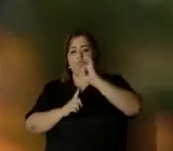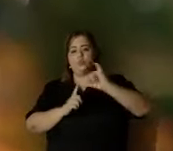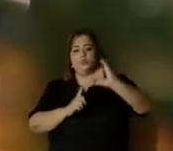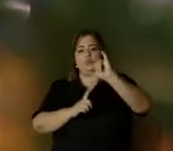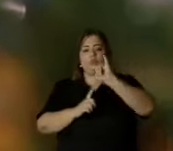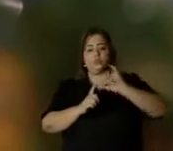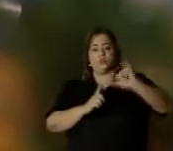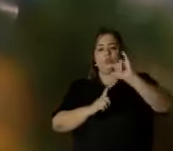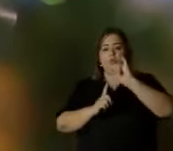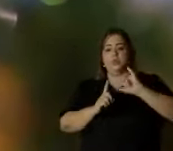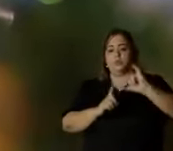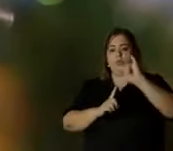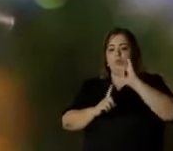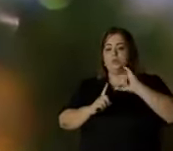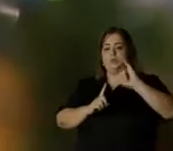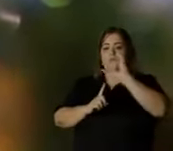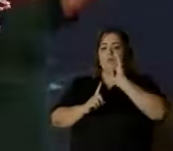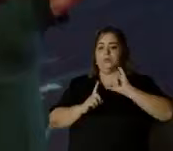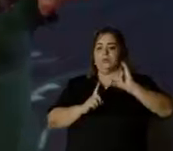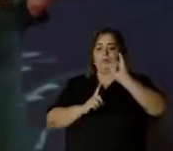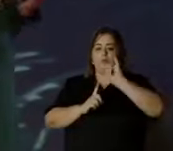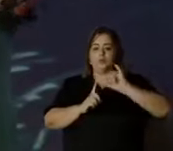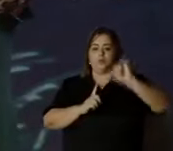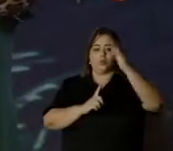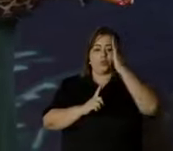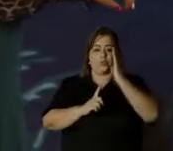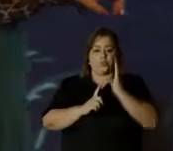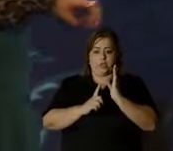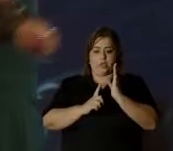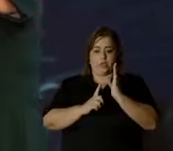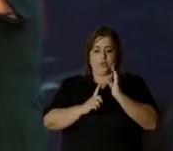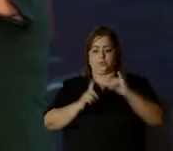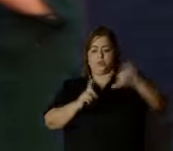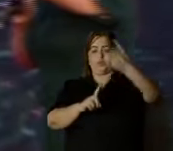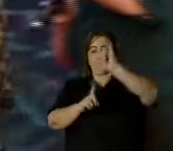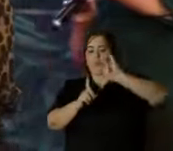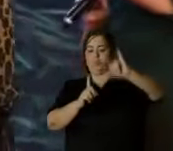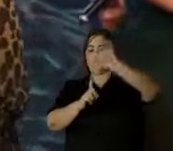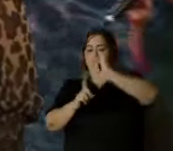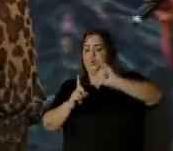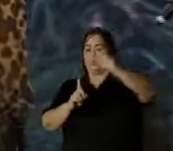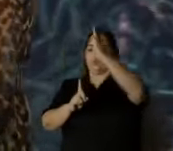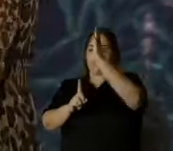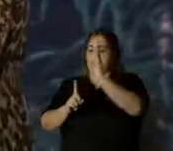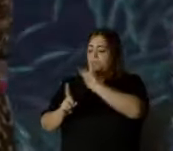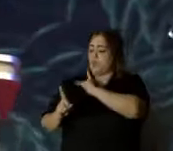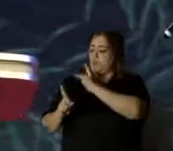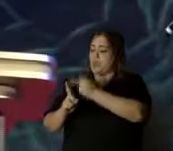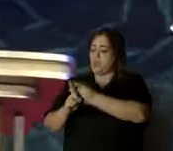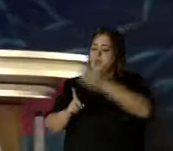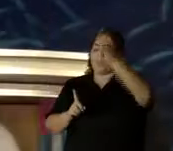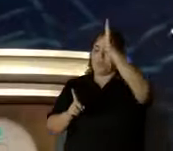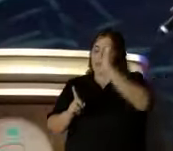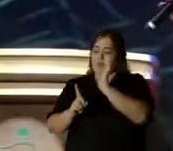está la unción de Dios sobre ellos. Ahí está la unción de Dios sobre ellos. Ay, ay, ay, poder de Dios.